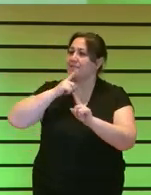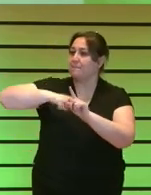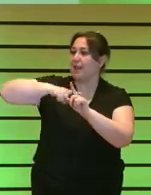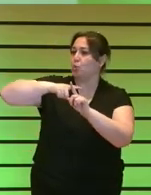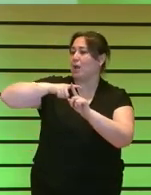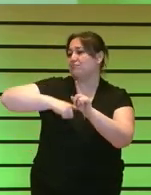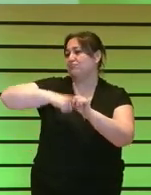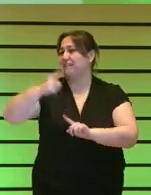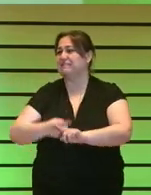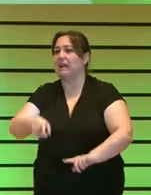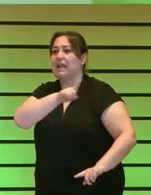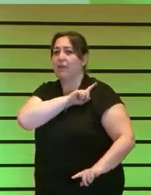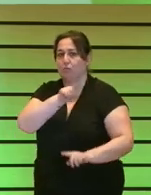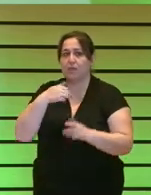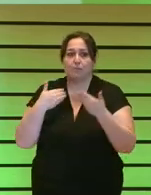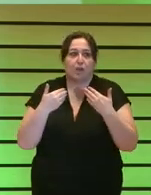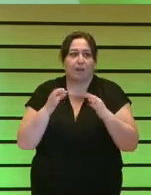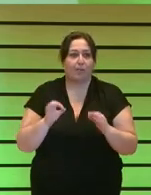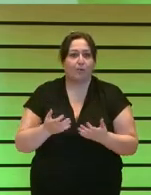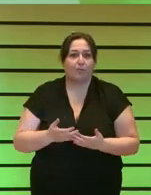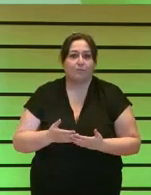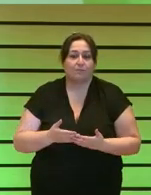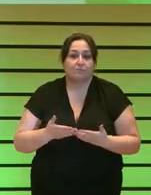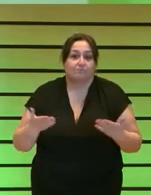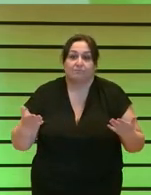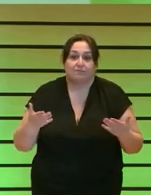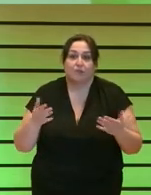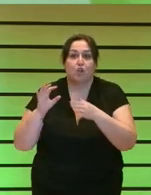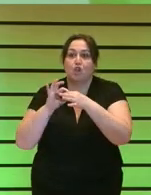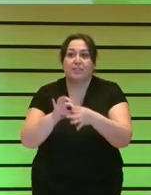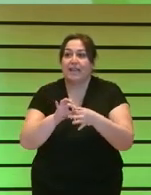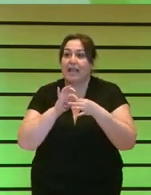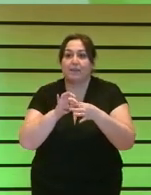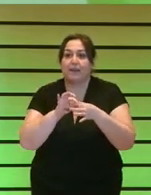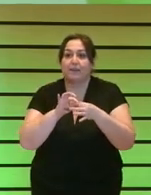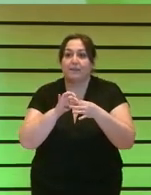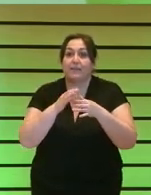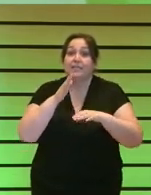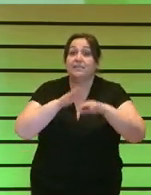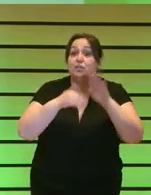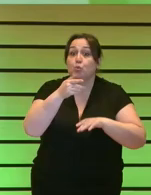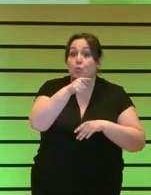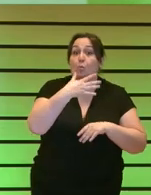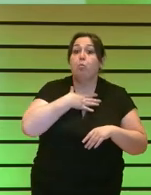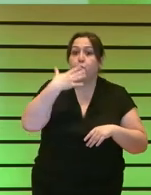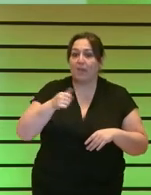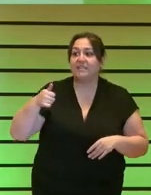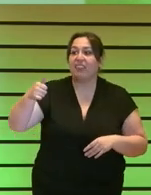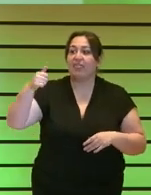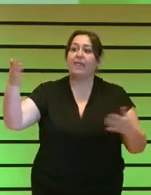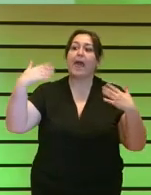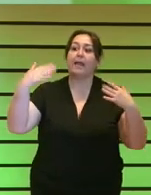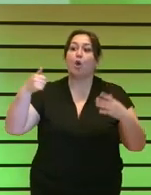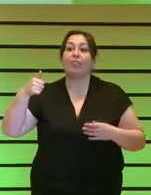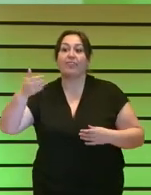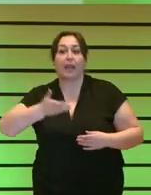extremas no y lo comentábamos no tiene nada que ver si tú puedes encender el aire o la calefacción o si no puedes encender ahí